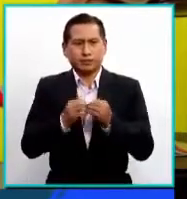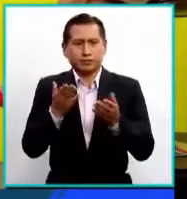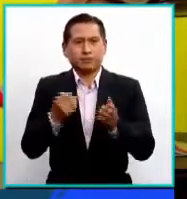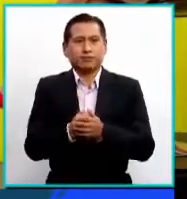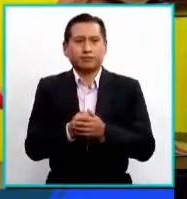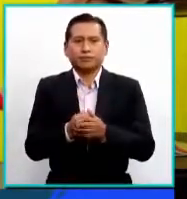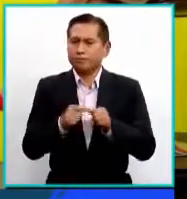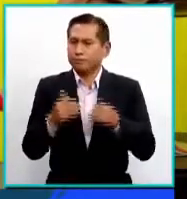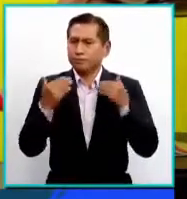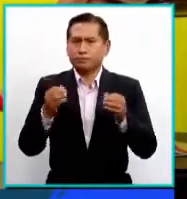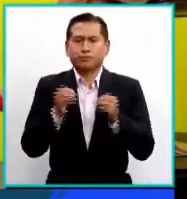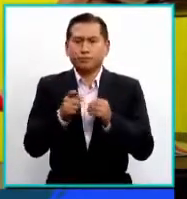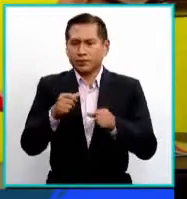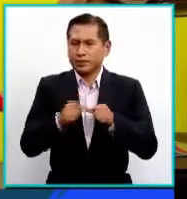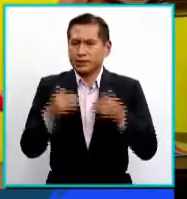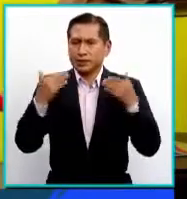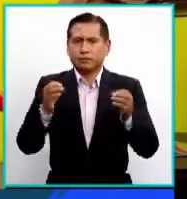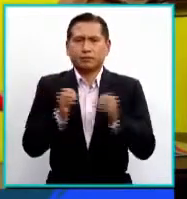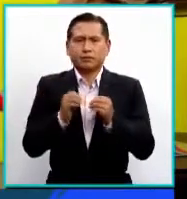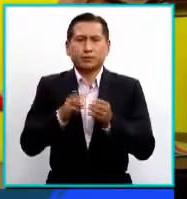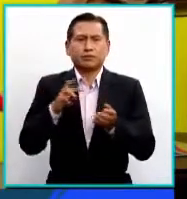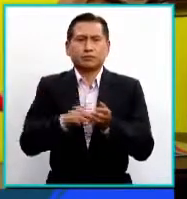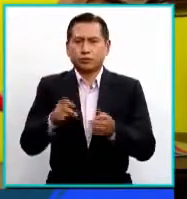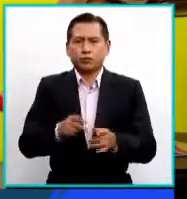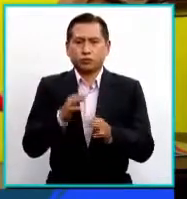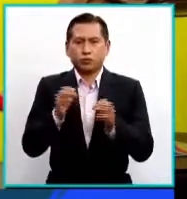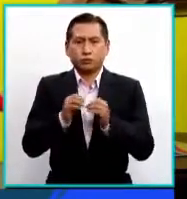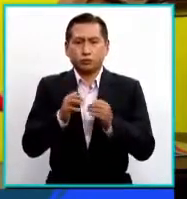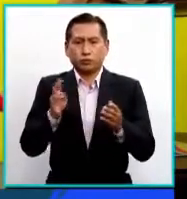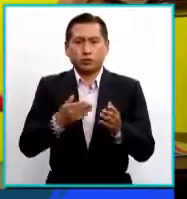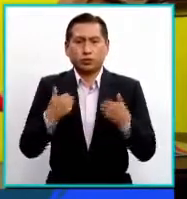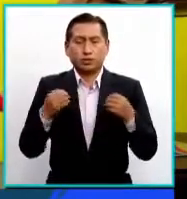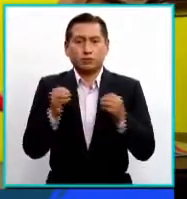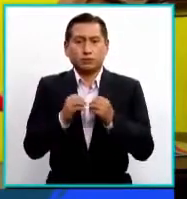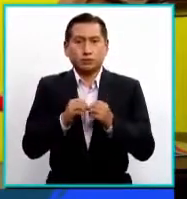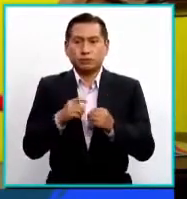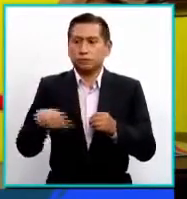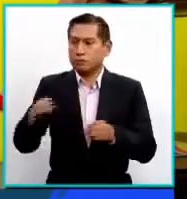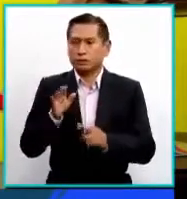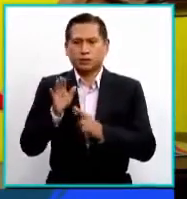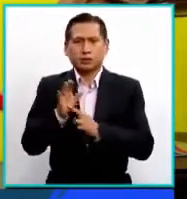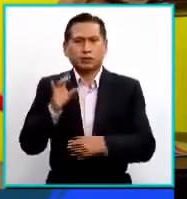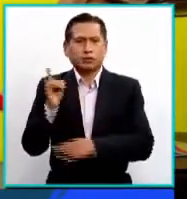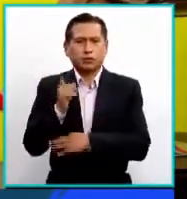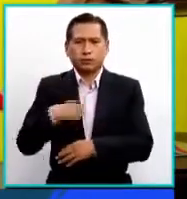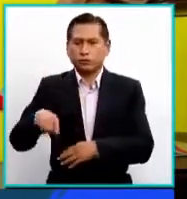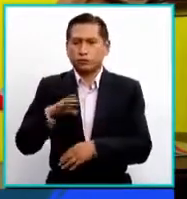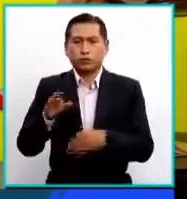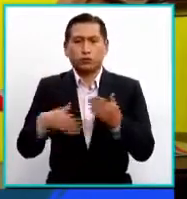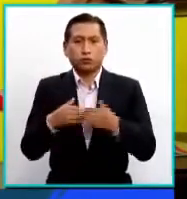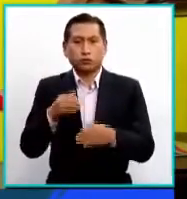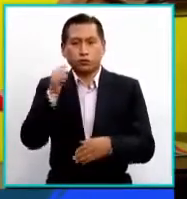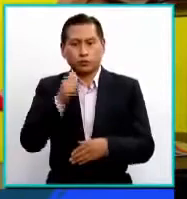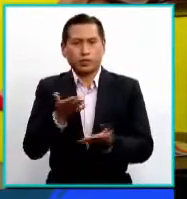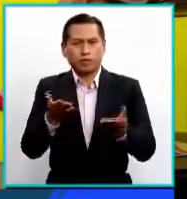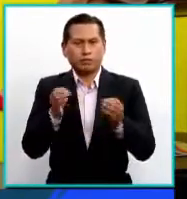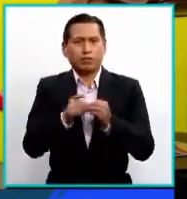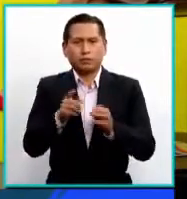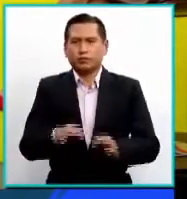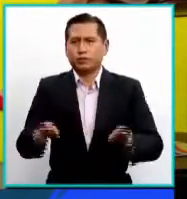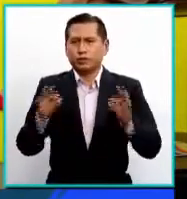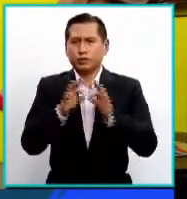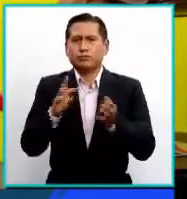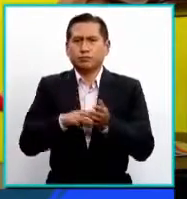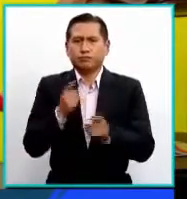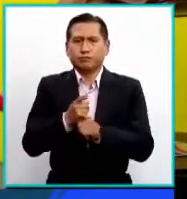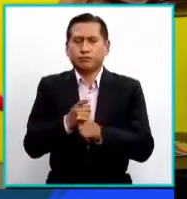haciendo. Sigue adelante, síguele dando, no solo por el instrumento, por nuestra música, sino también por representarnos a nosotras. Hay que decirlo, es súper